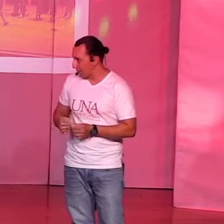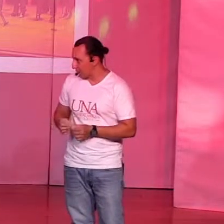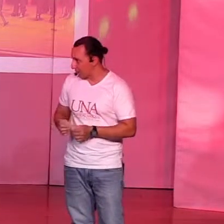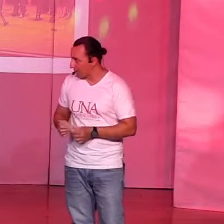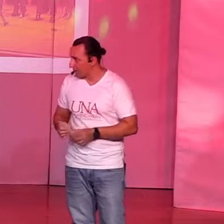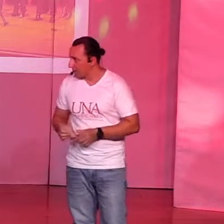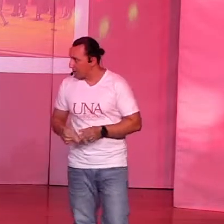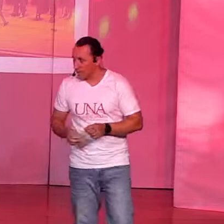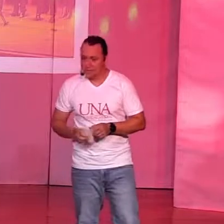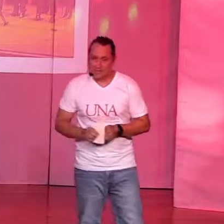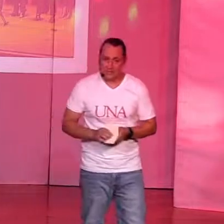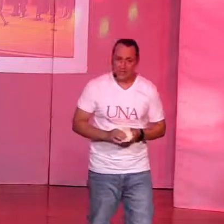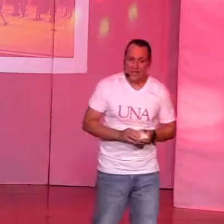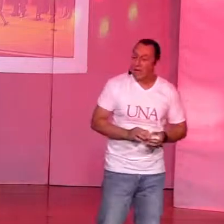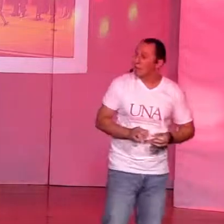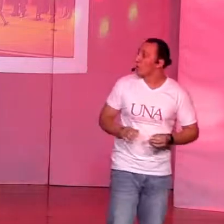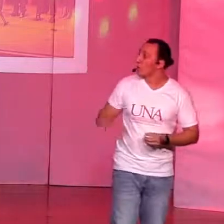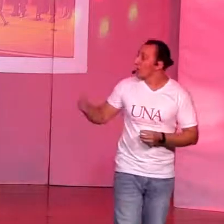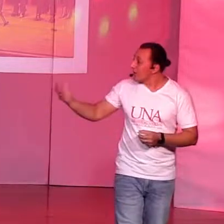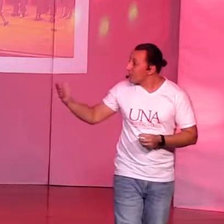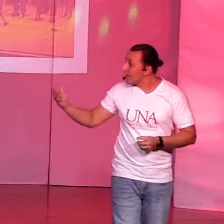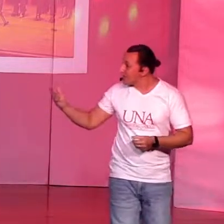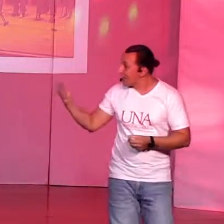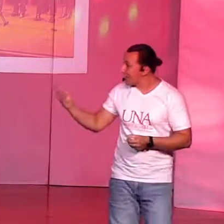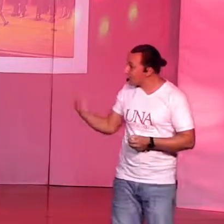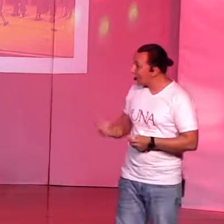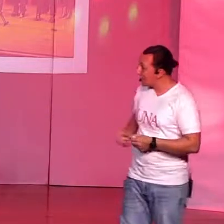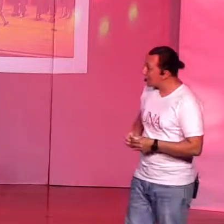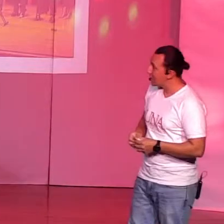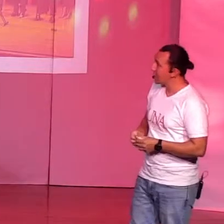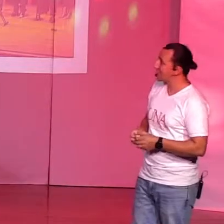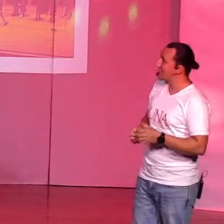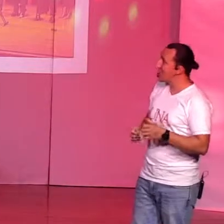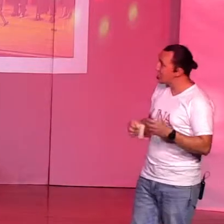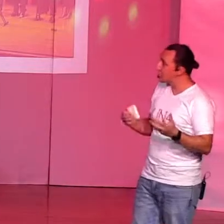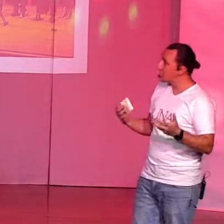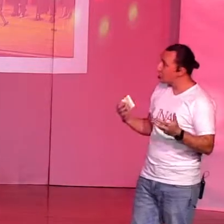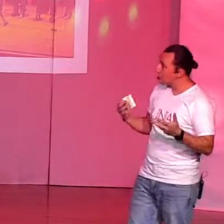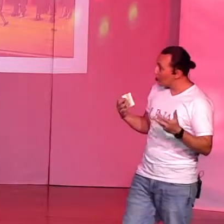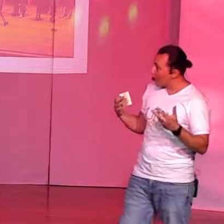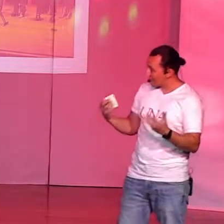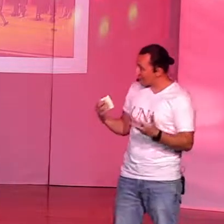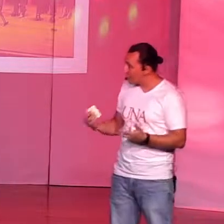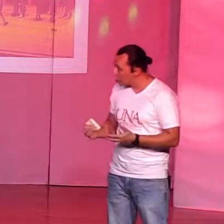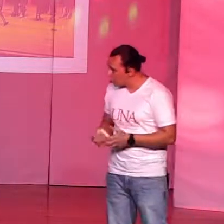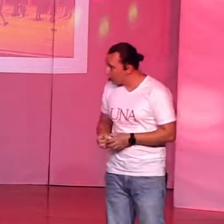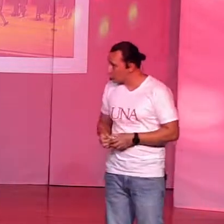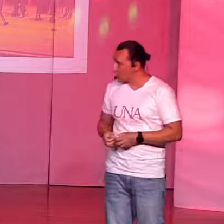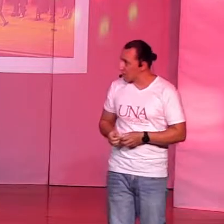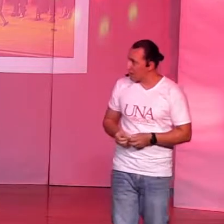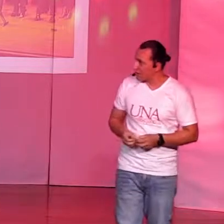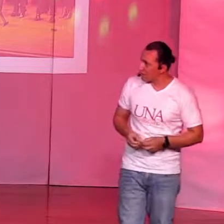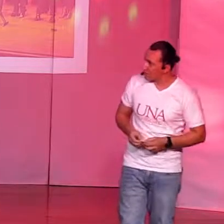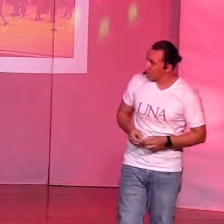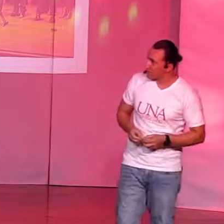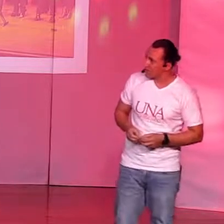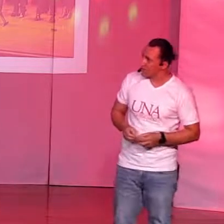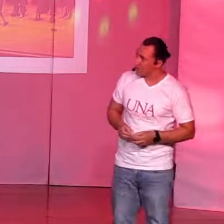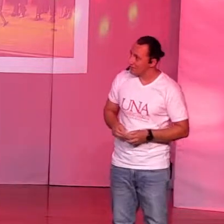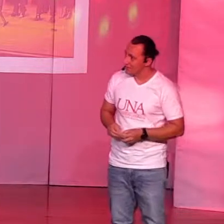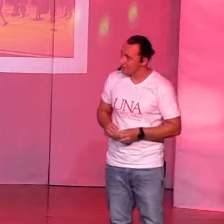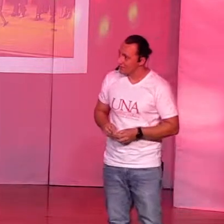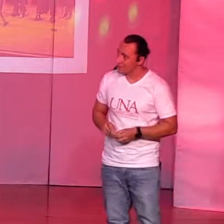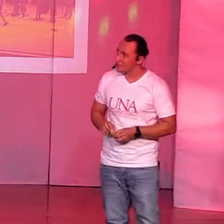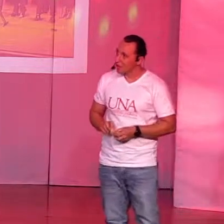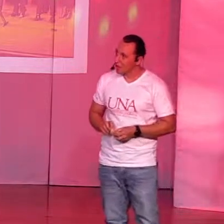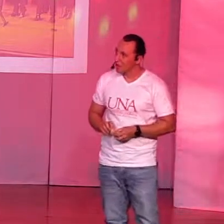tengan el premio, ¿verdad? Buenísimo, buenísimo. Excelente. Amigo, pero aquí en la Universidad Nacional tenemos el artículo 9, ¿usted sabía? Hey,